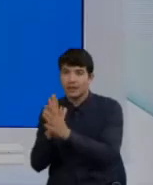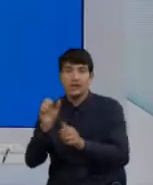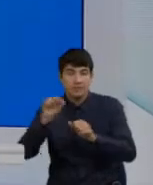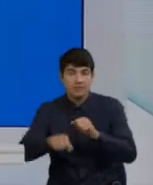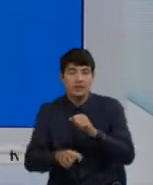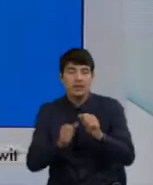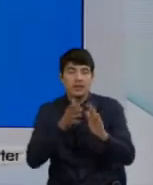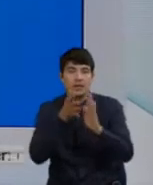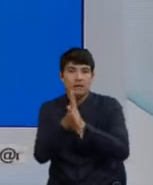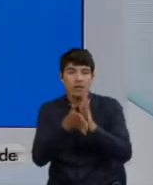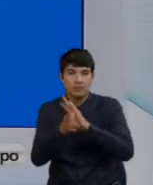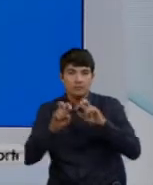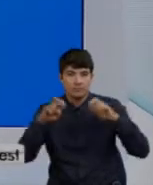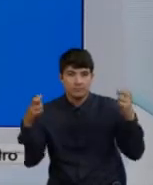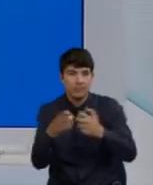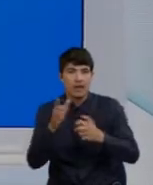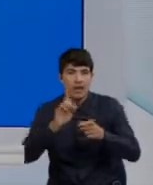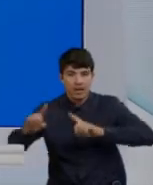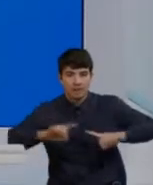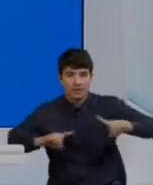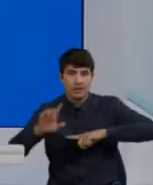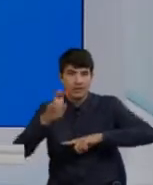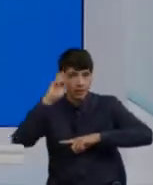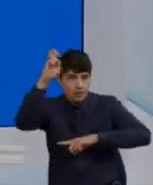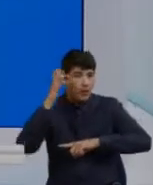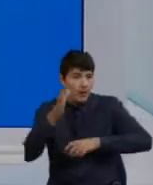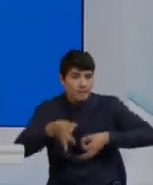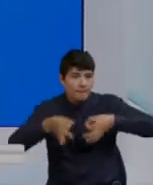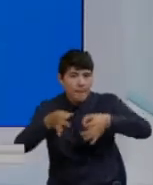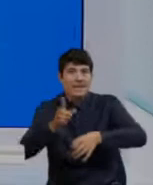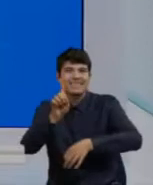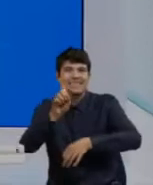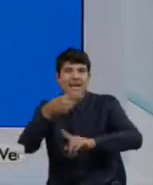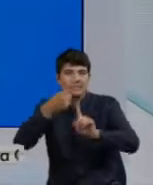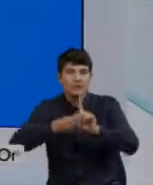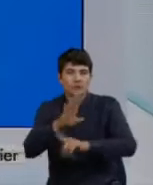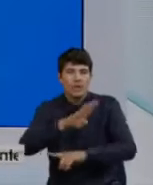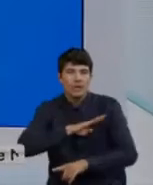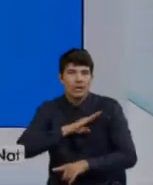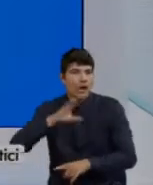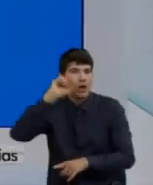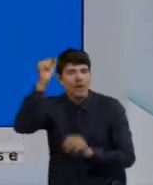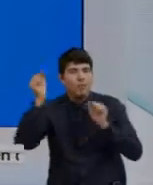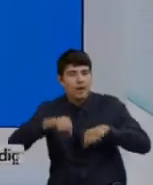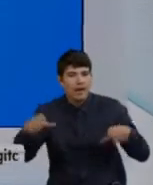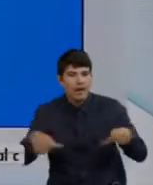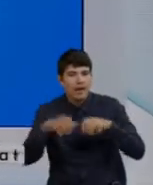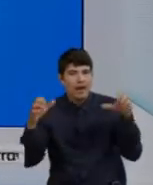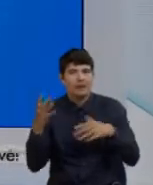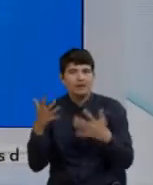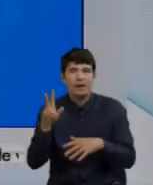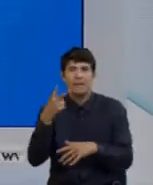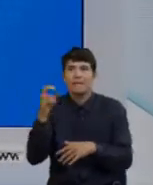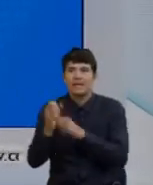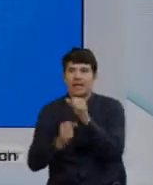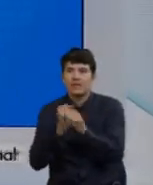otra parte del tribunal administrativo de norte de santander le dio un plazo de seis meses a la alcaldía de ocaña para que retomen los activos que desde hace 20 años